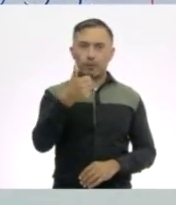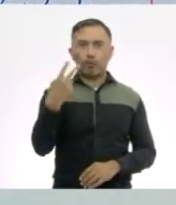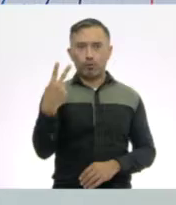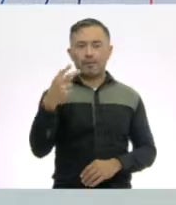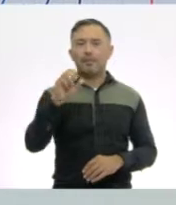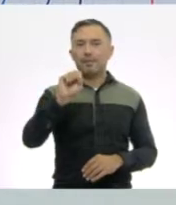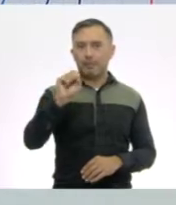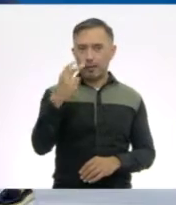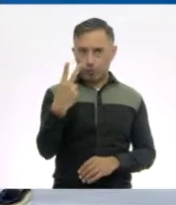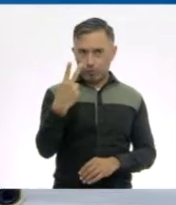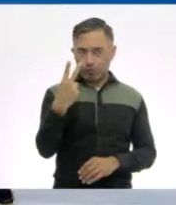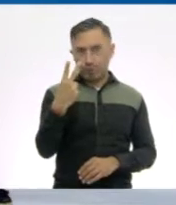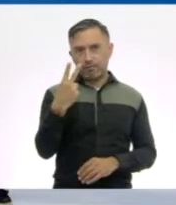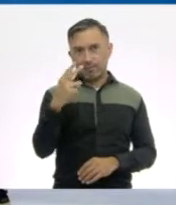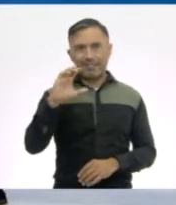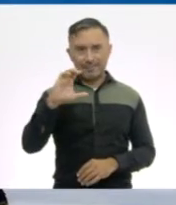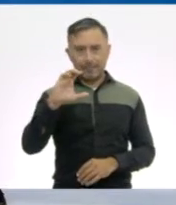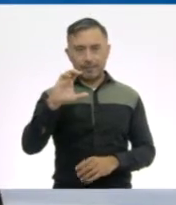Muy bien.